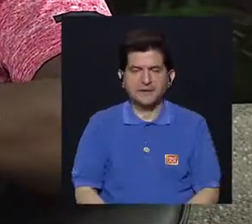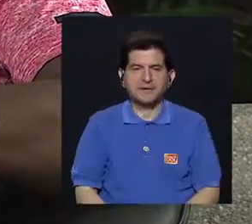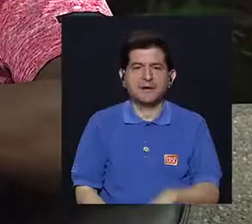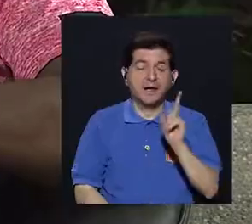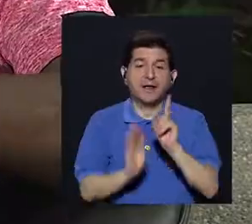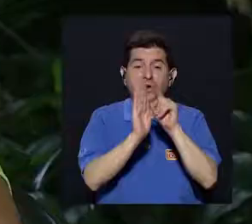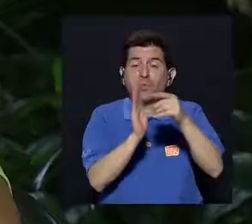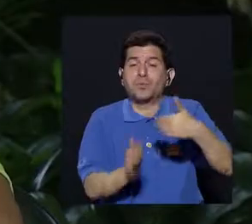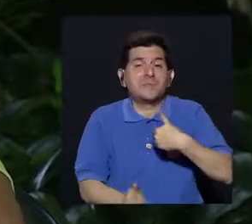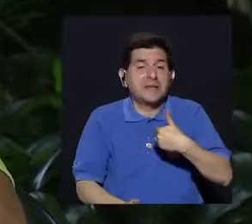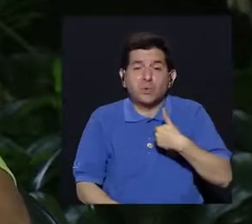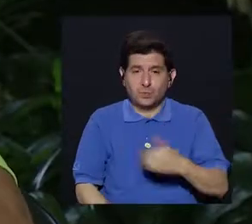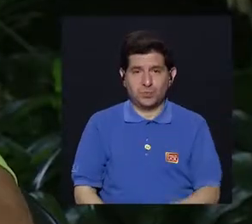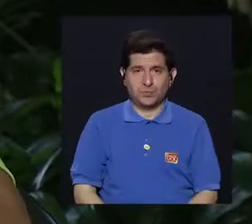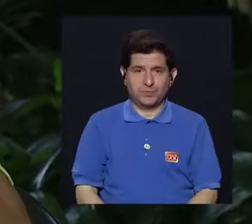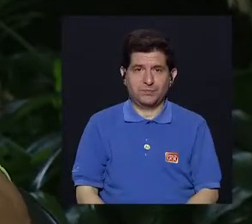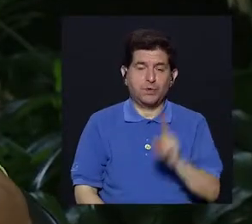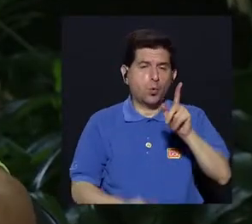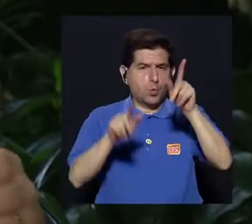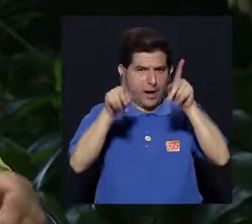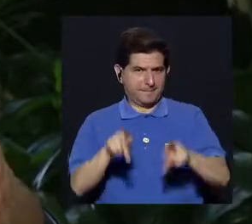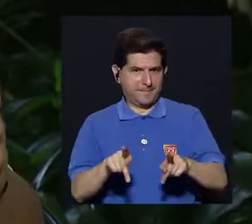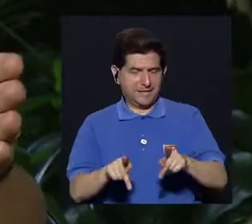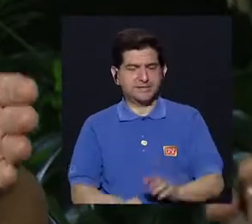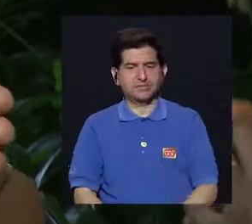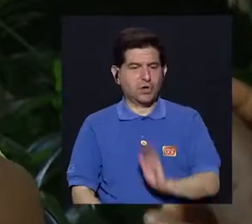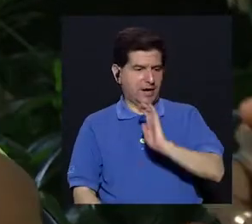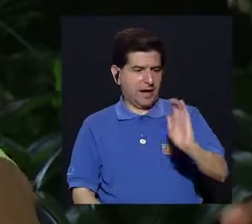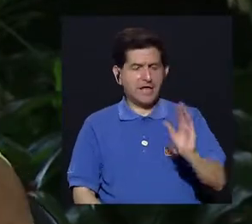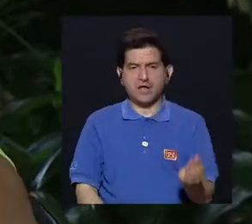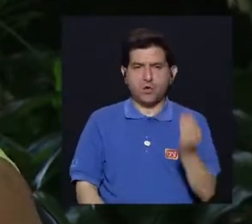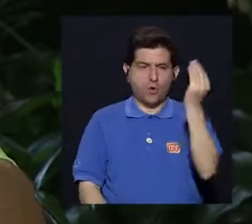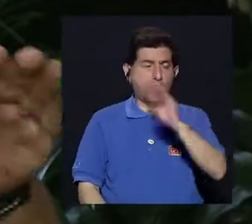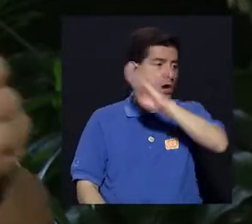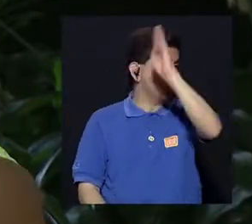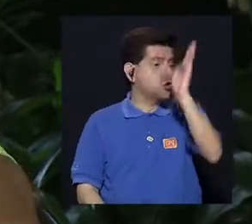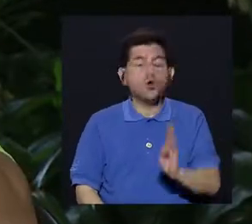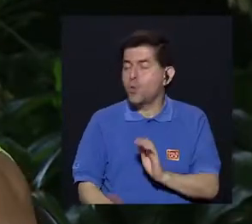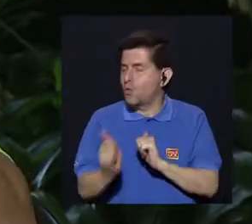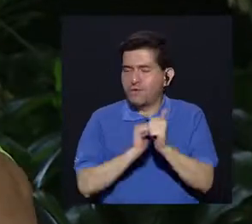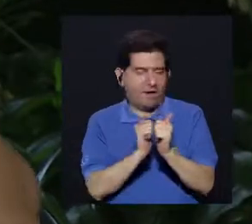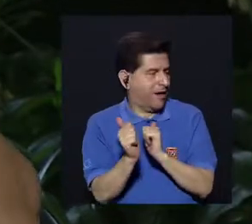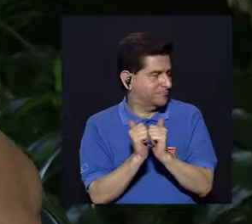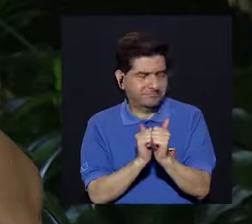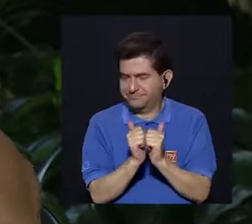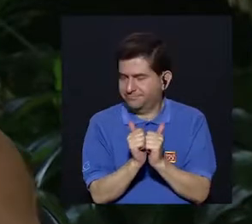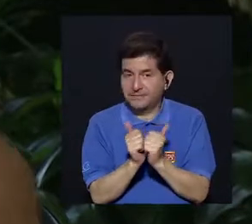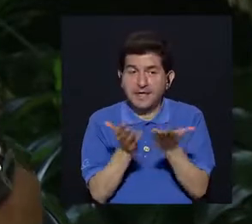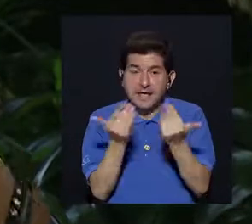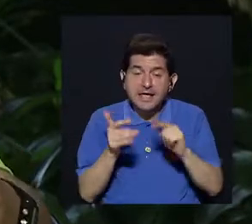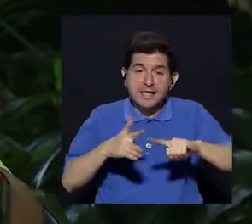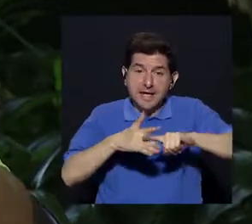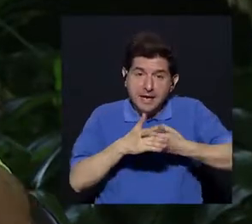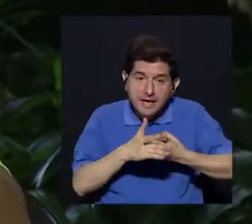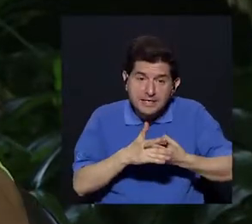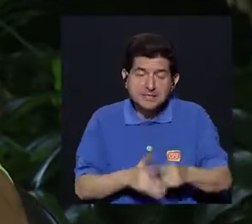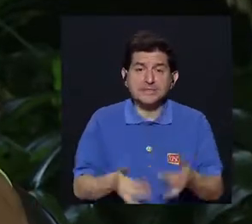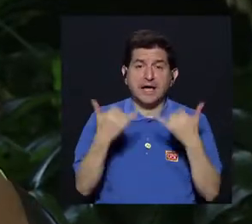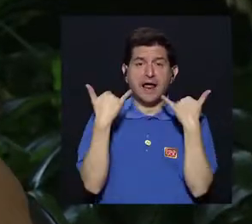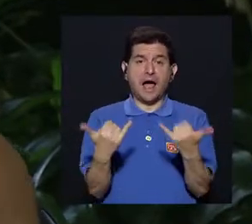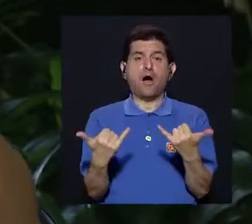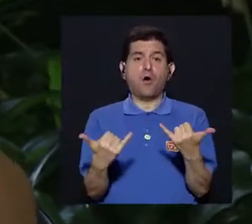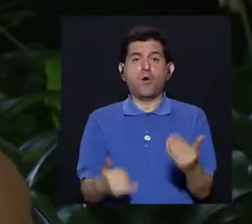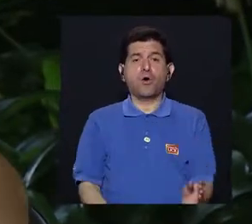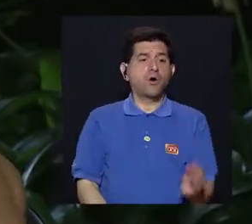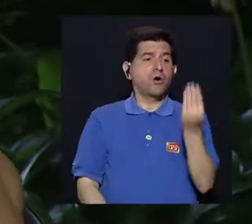este minuto que nos queda, una persona, un adolescente nunca ha hecho ejercicio en su vida y quiere comenzar en la adolescencia a